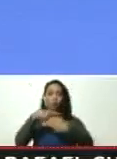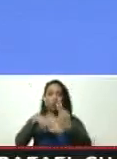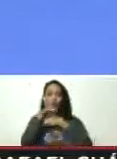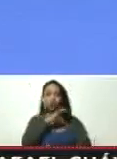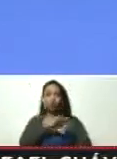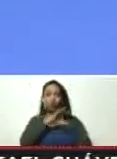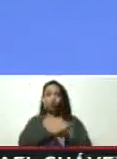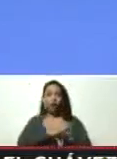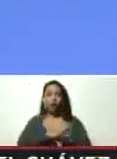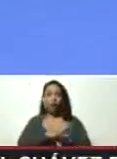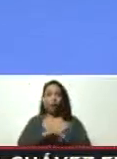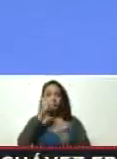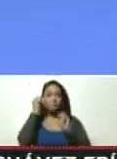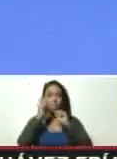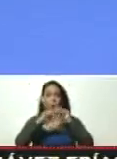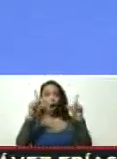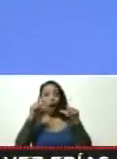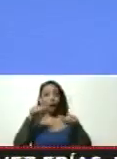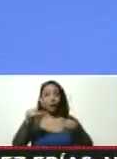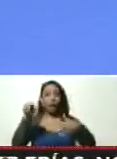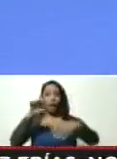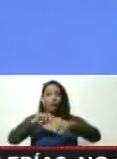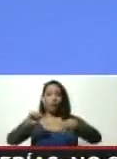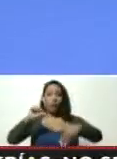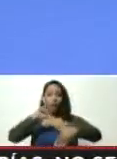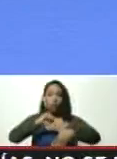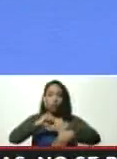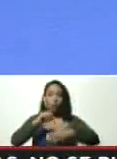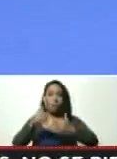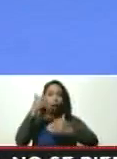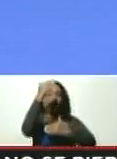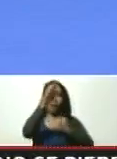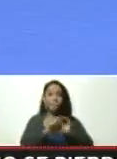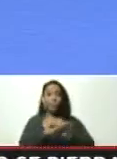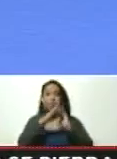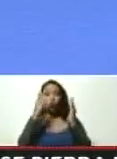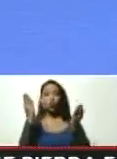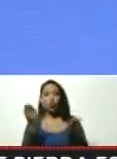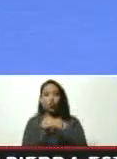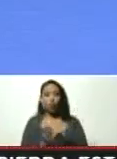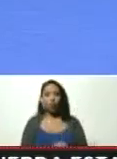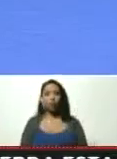socialista con impacto en todo este continente y más allá en el mundo entero.